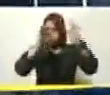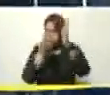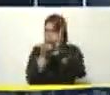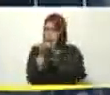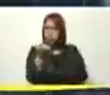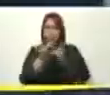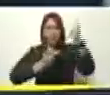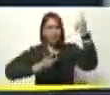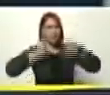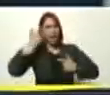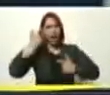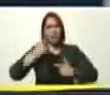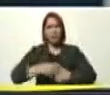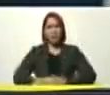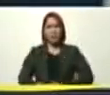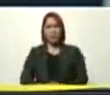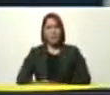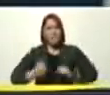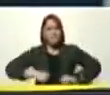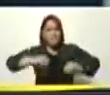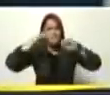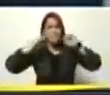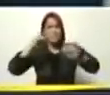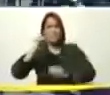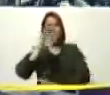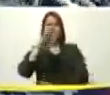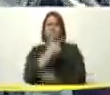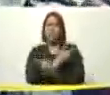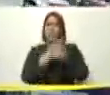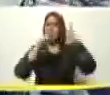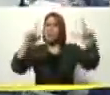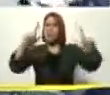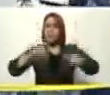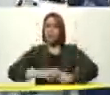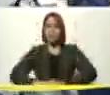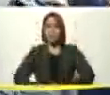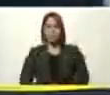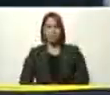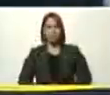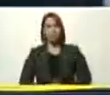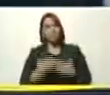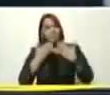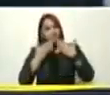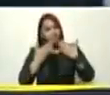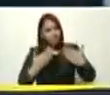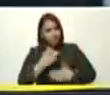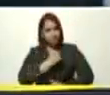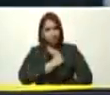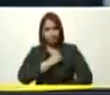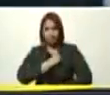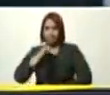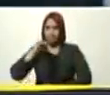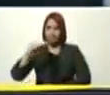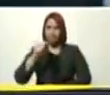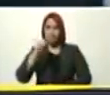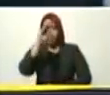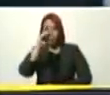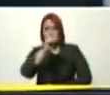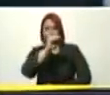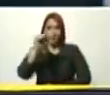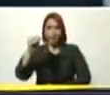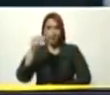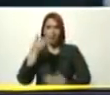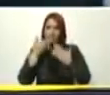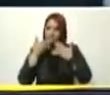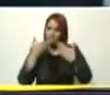Hugo Chávez! ¡Que viva la patria libre! Gracias, camarada. Muchas gracias. Que Dios los bendiga, pues,